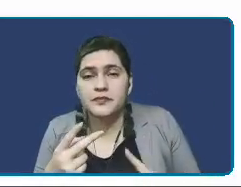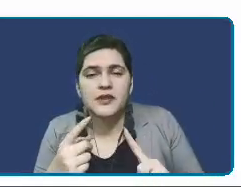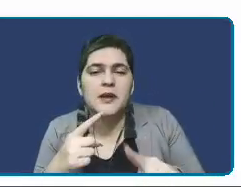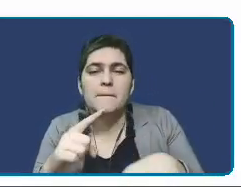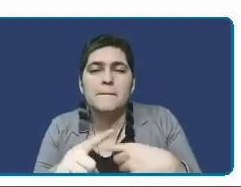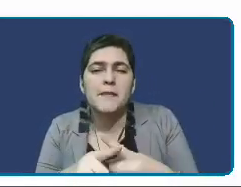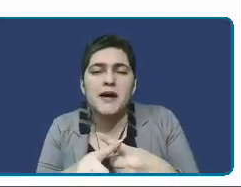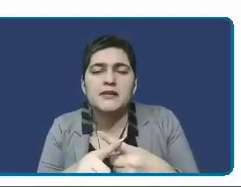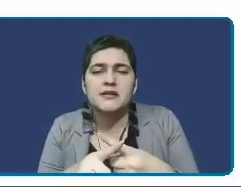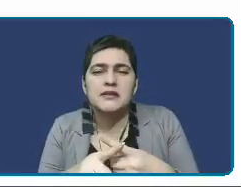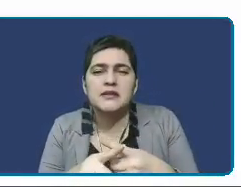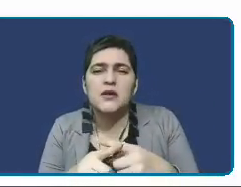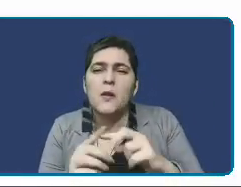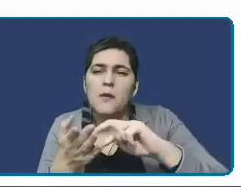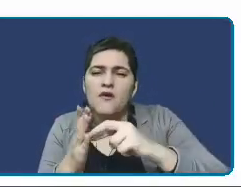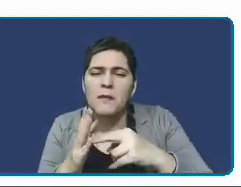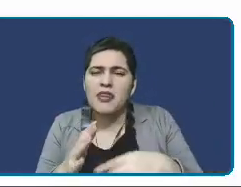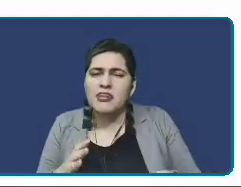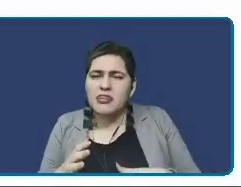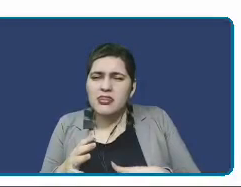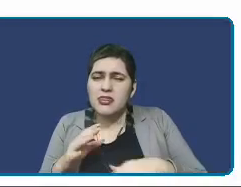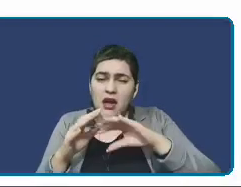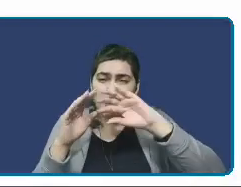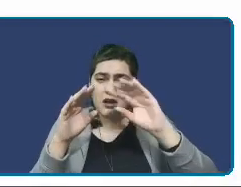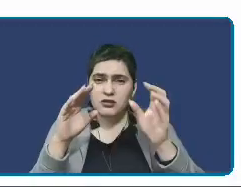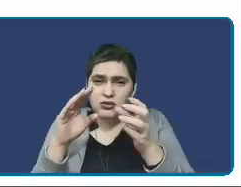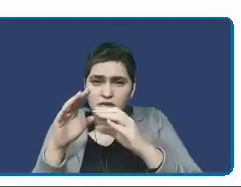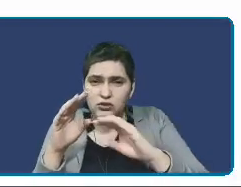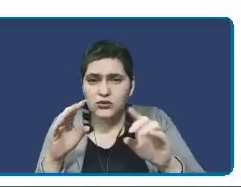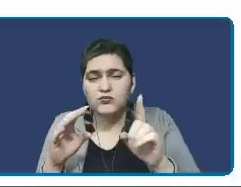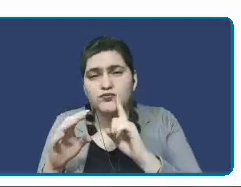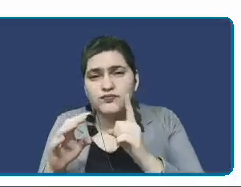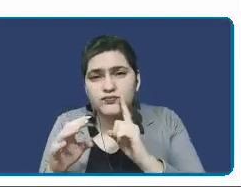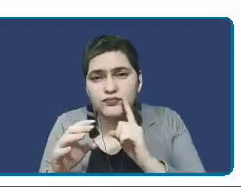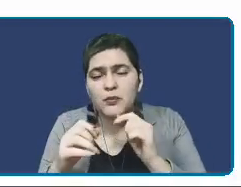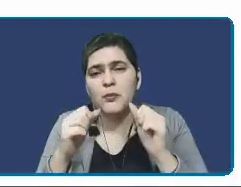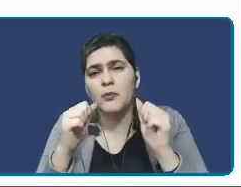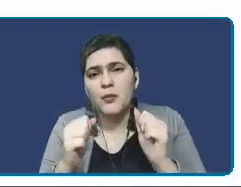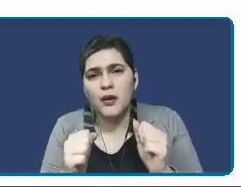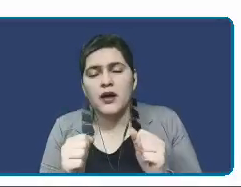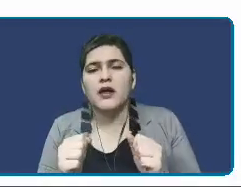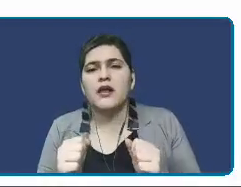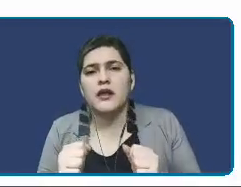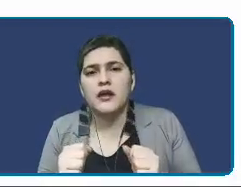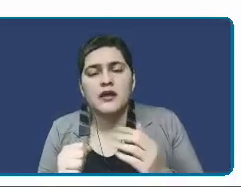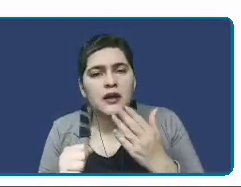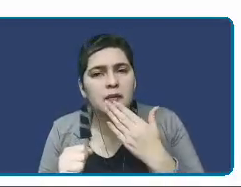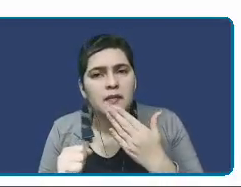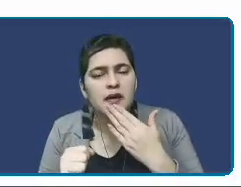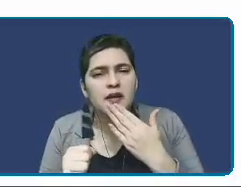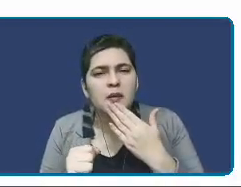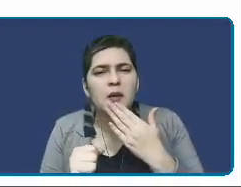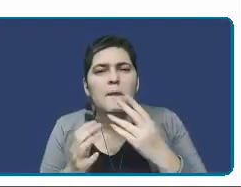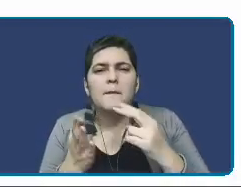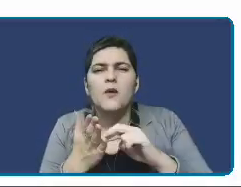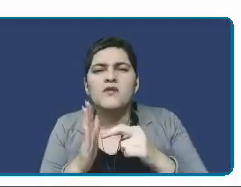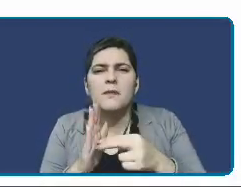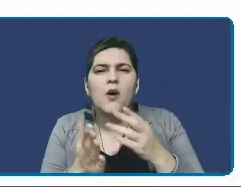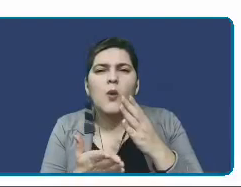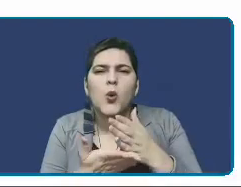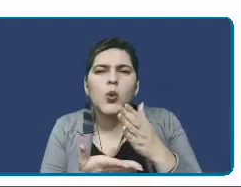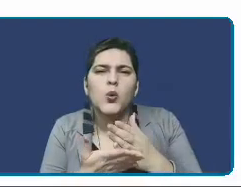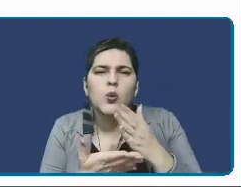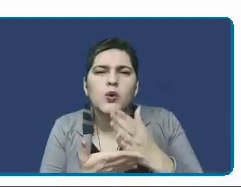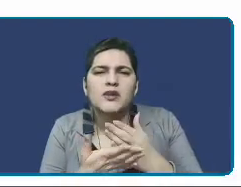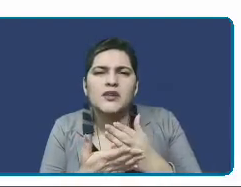digestiva o intestinal que pueda presentar, tenemos que hay problemas conductuales o